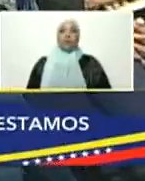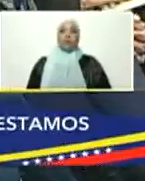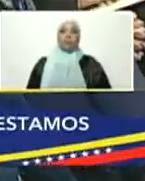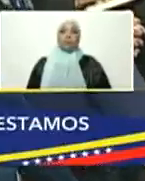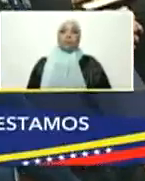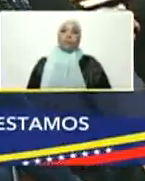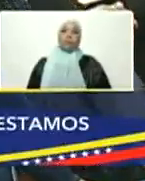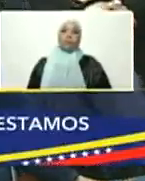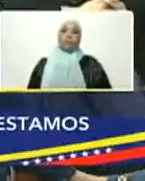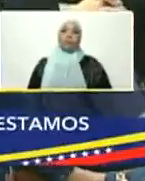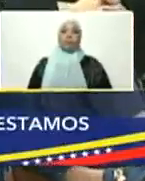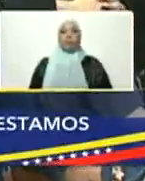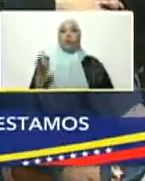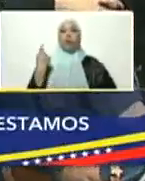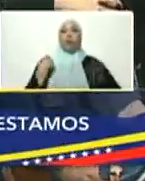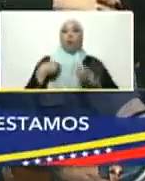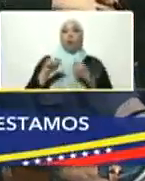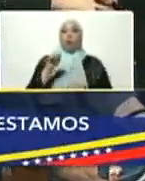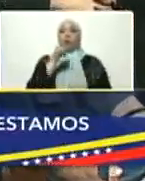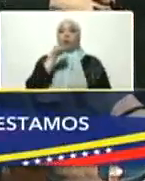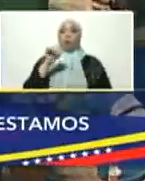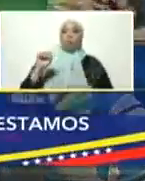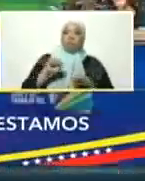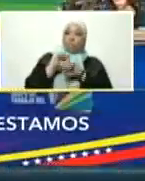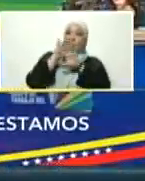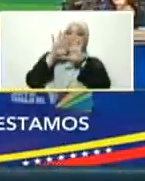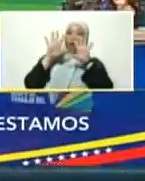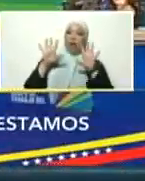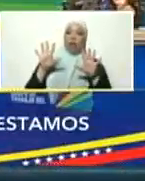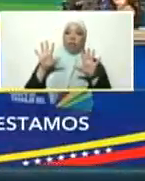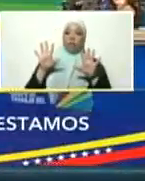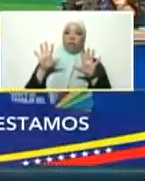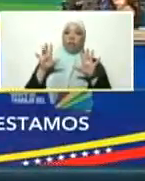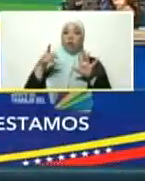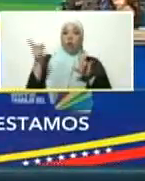En el campo económico hemos logrado un milagro.